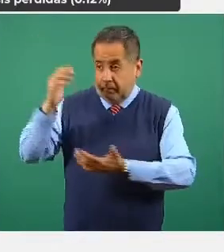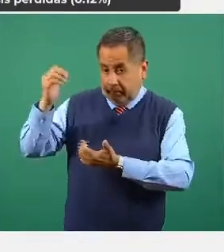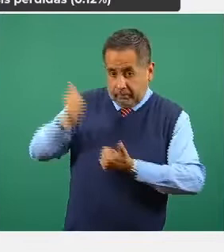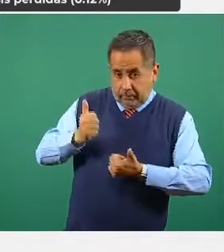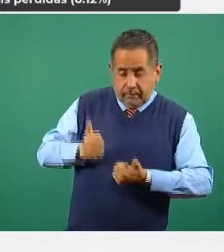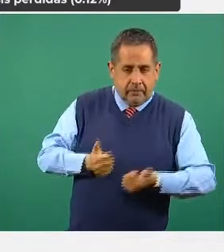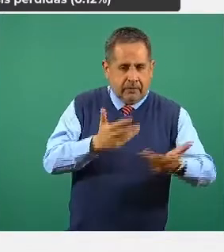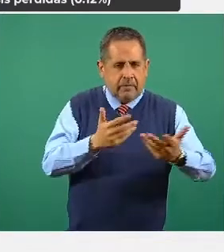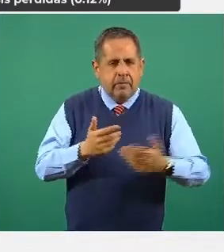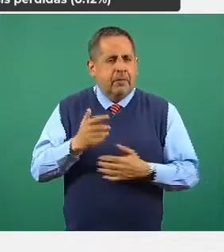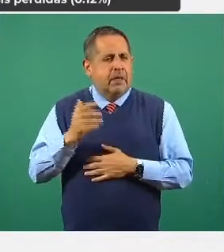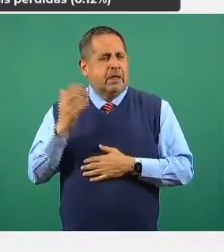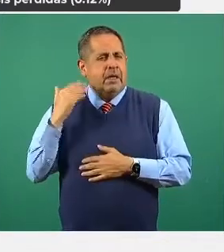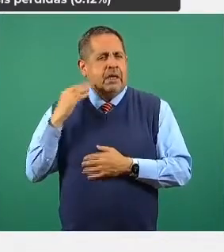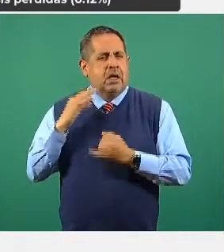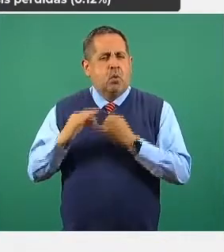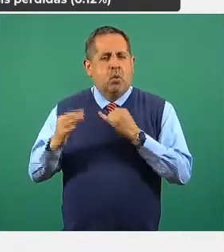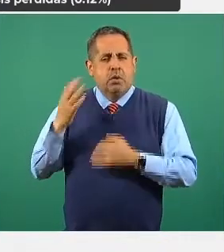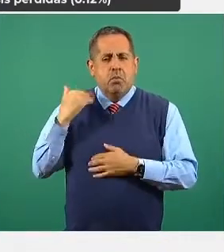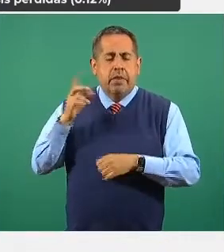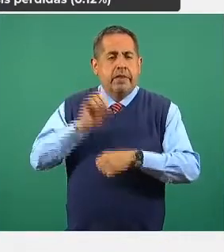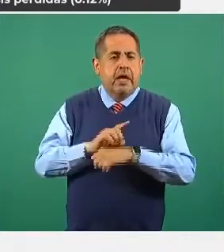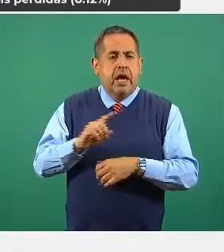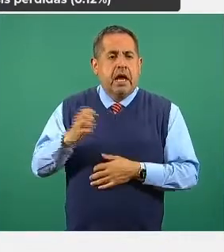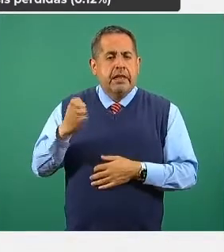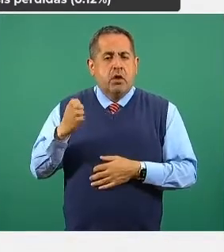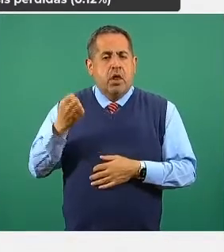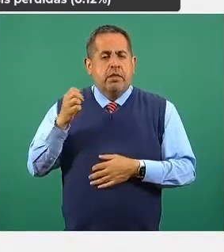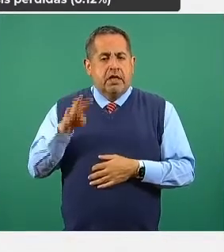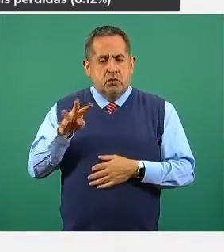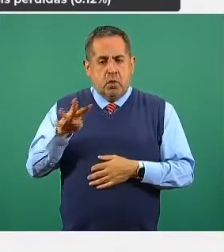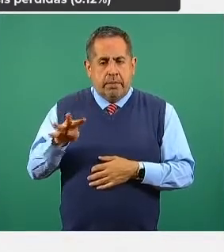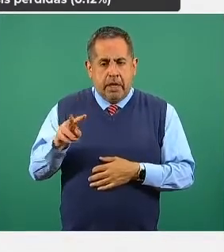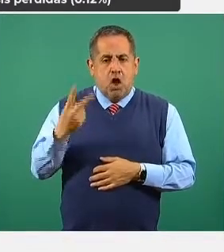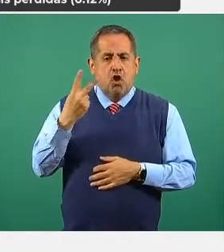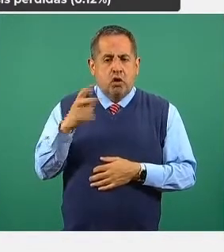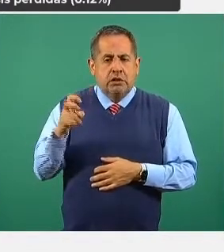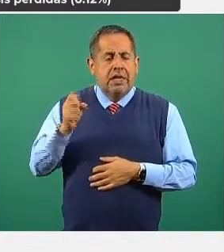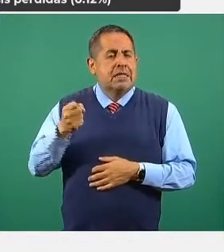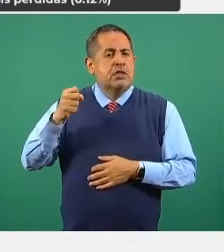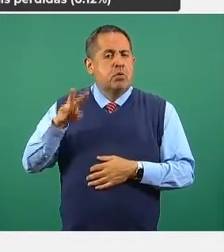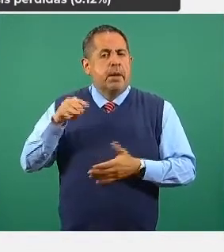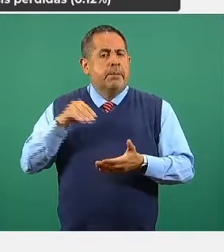último precisamente, que fue el que llegó el 19 de enero, estas